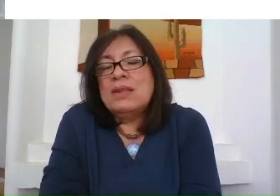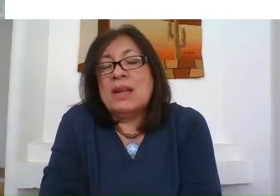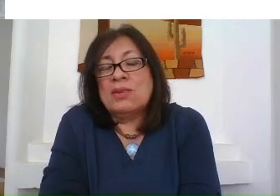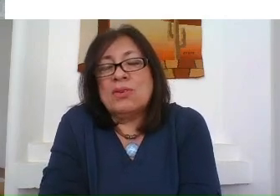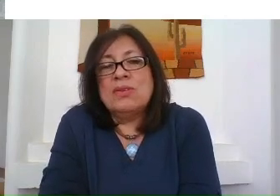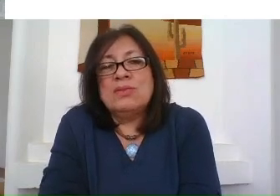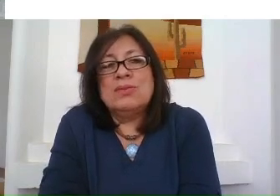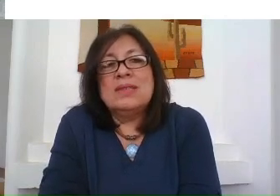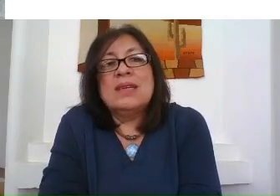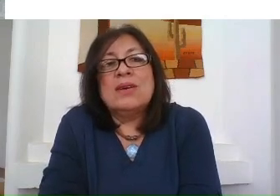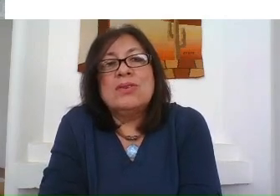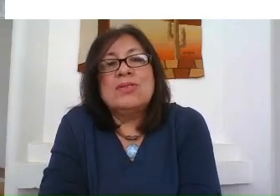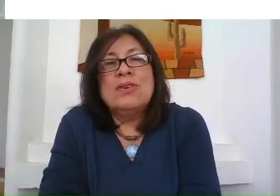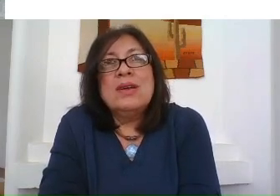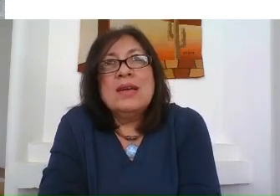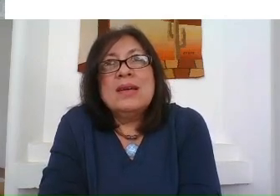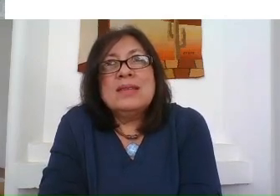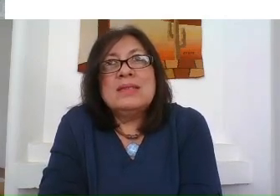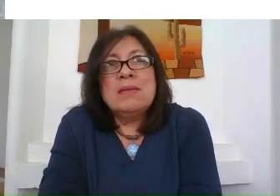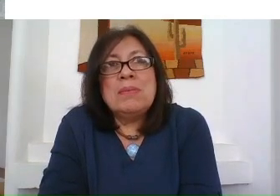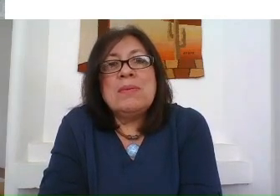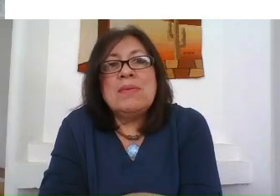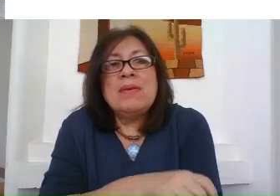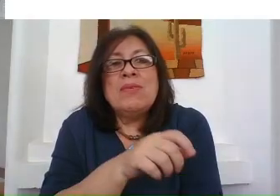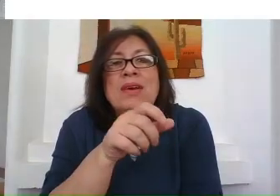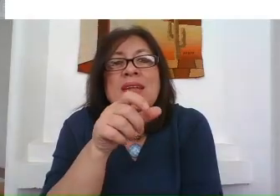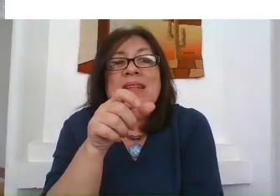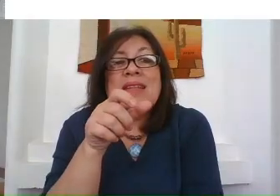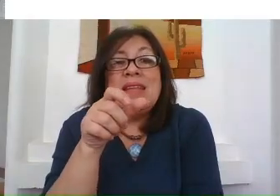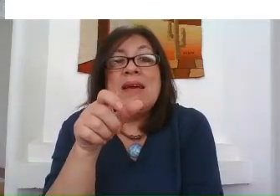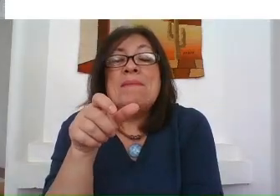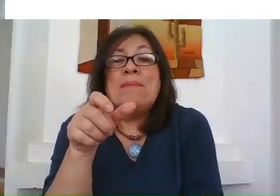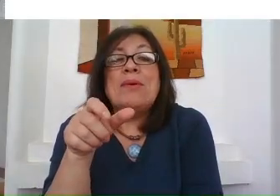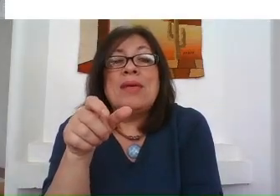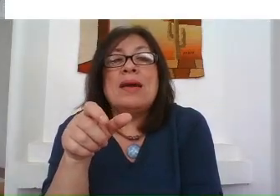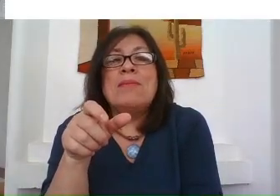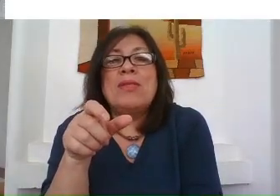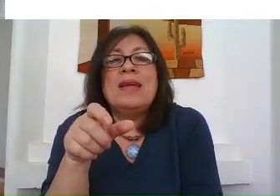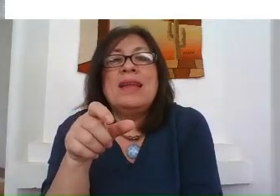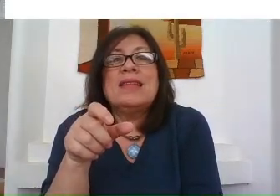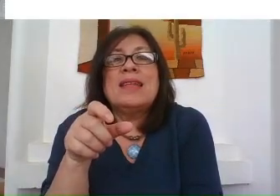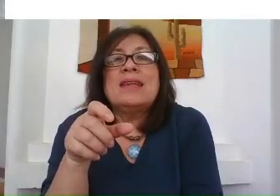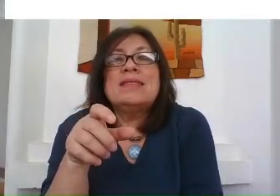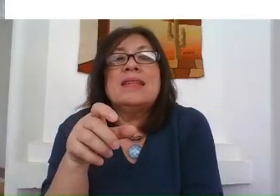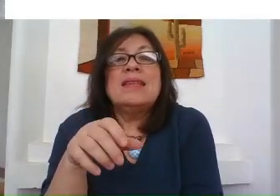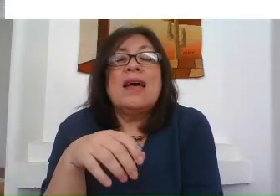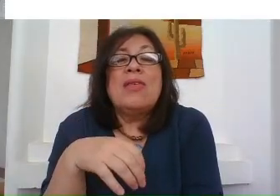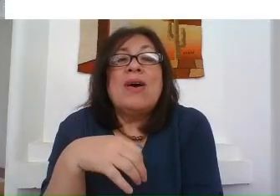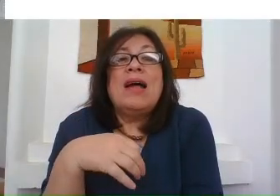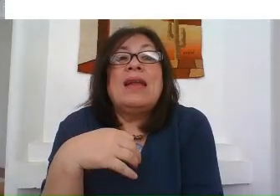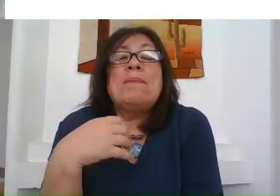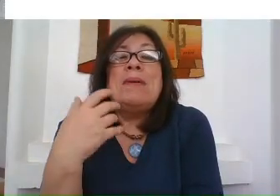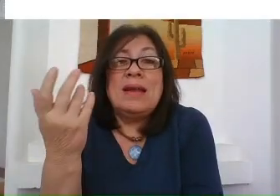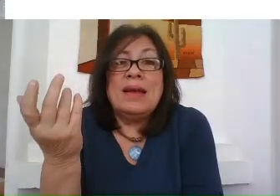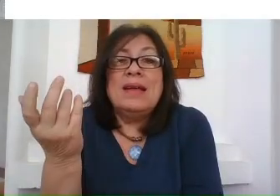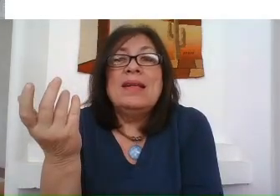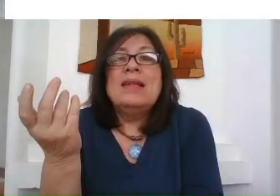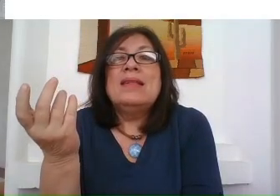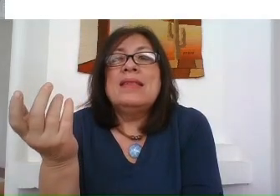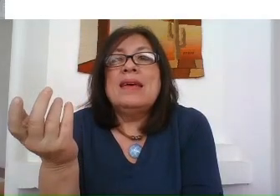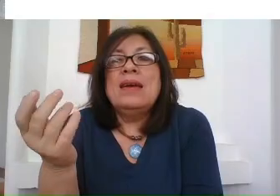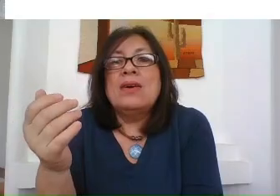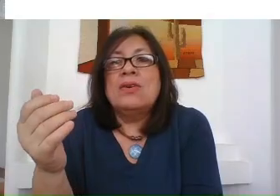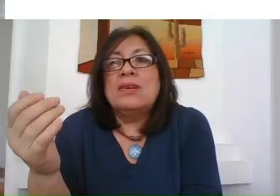con trastornos en su desarrollo, siempre vivimos este tiempo, digamos, del estar sentado a la